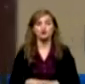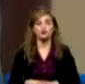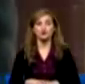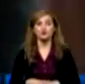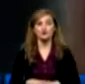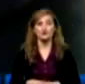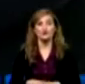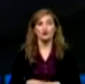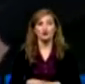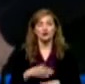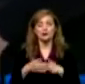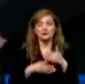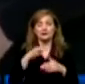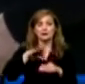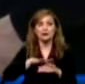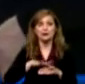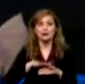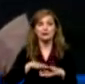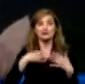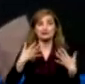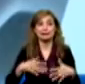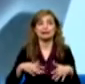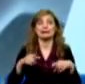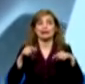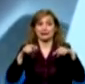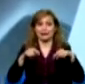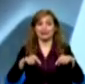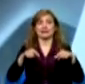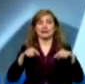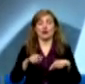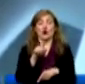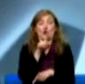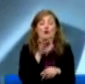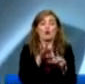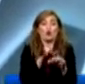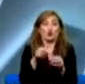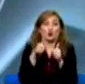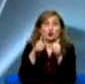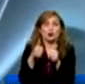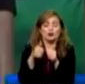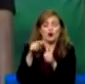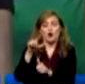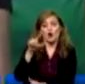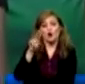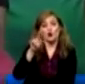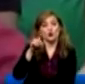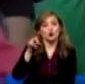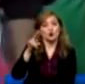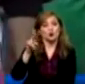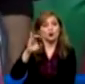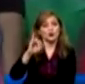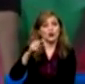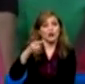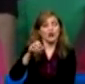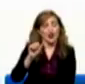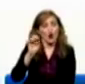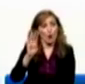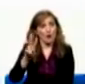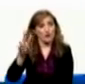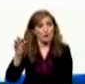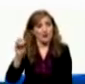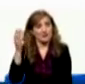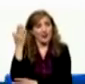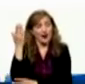Es inusual en un proceso electoral, pero ocurrió en Huachapala. Con un voto, el candidato Francisco Luz Uriaga de las listas 420 es el